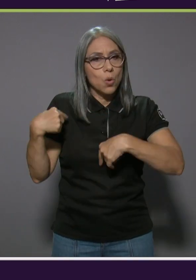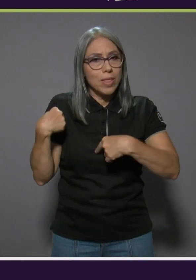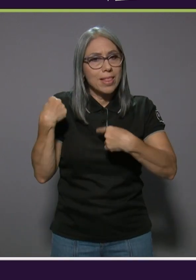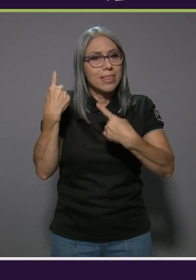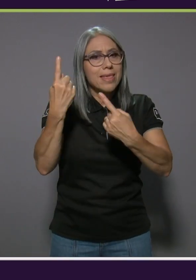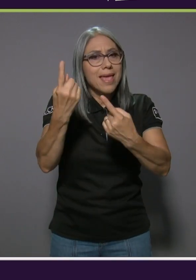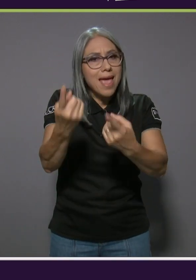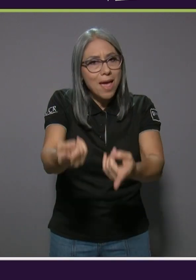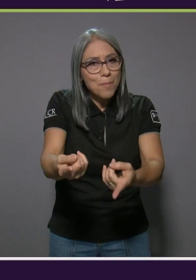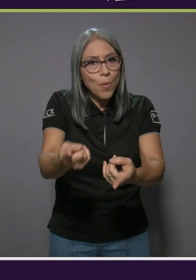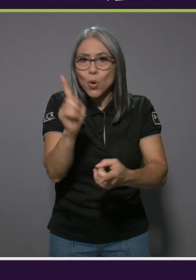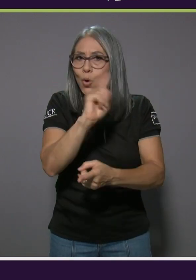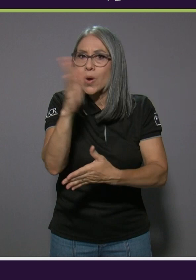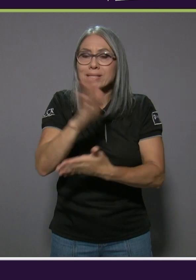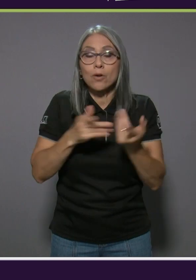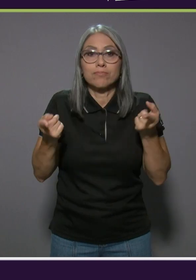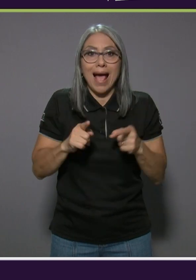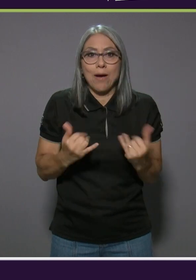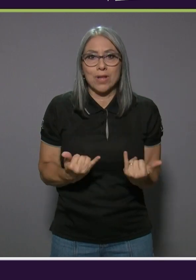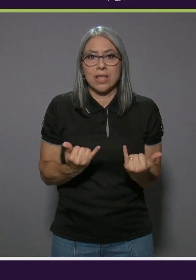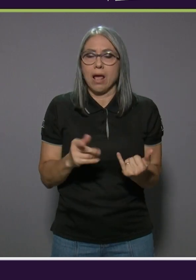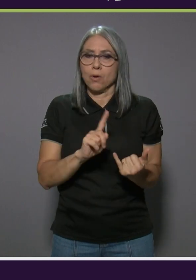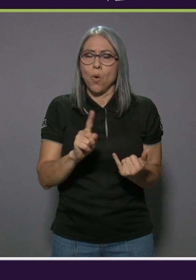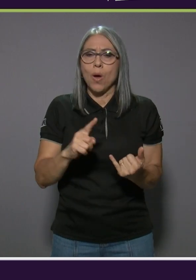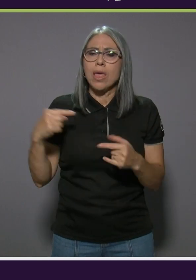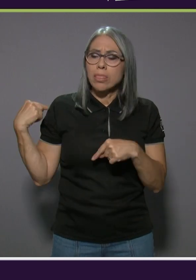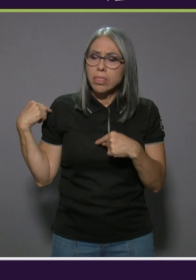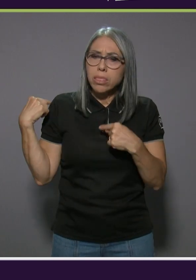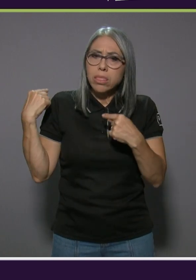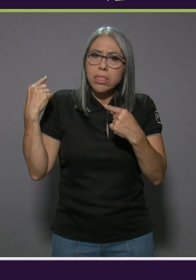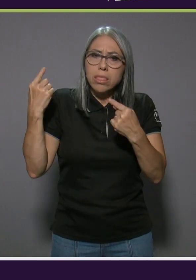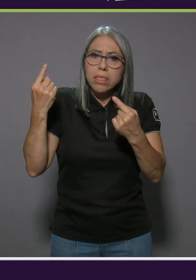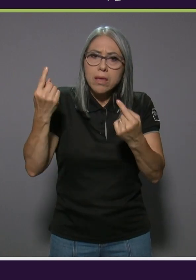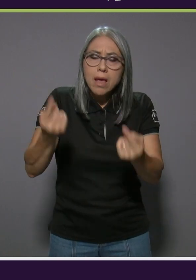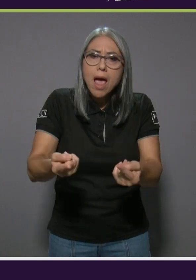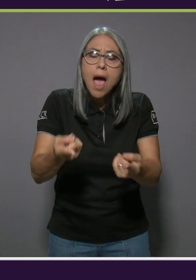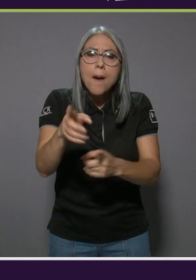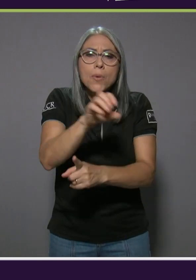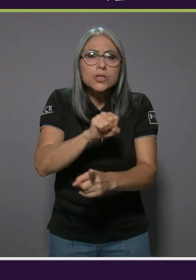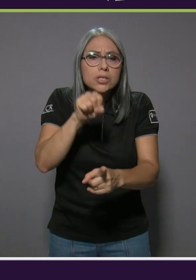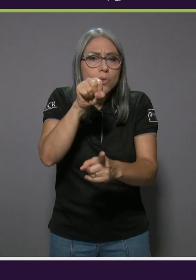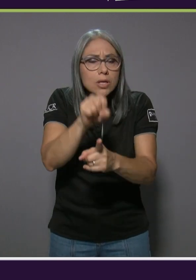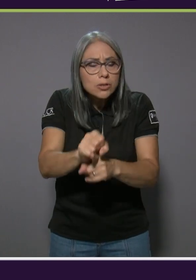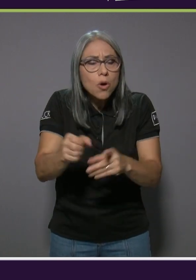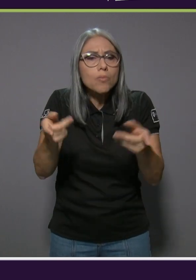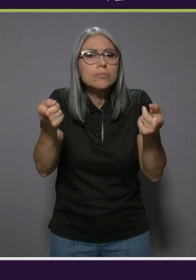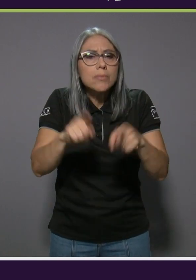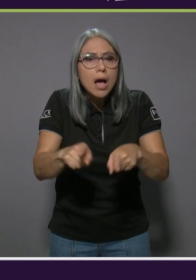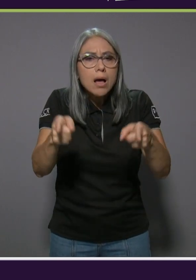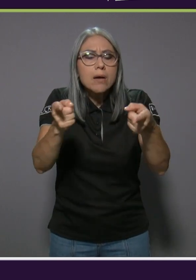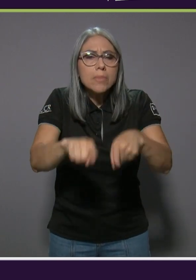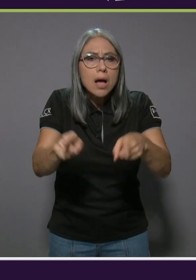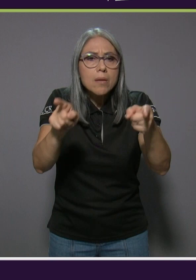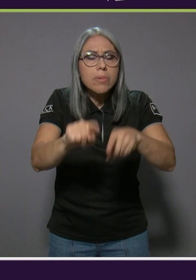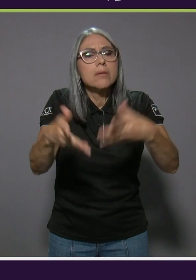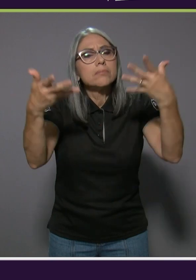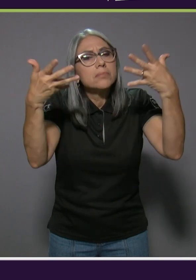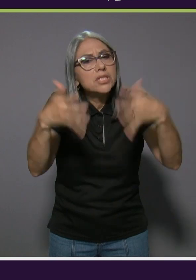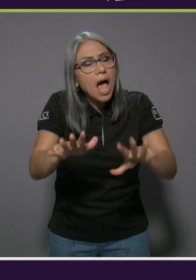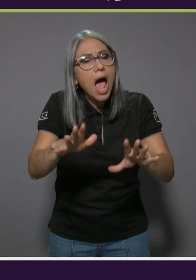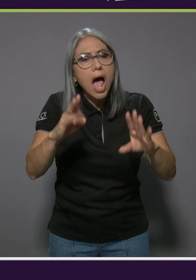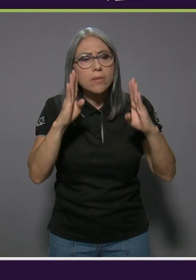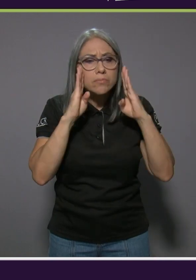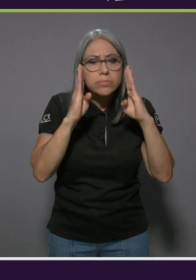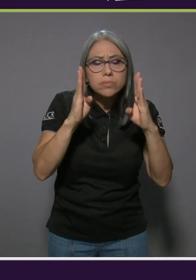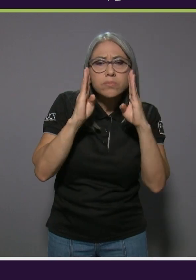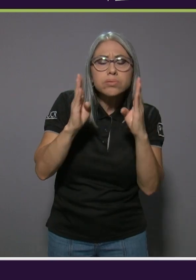que me sucede ahorita, sino a lo largo del tiempo tiene que haber una condición ya diagnosticada, ya tratada, ojalá